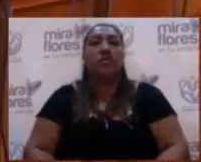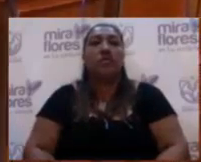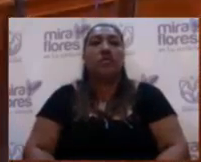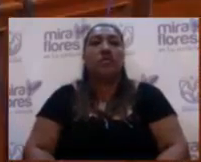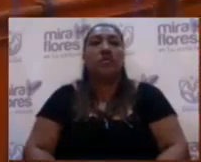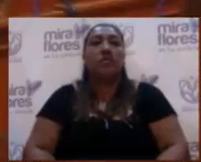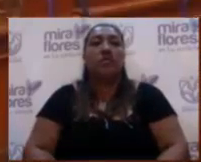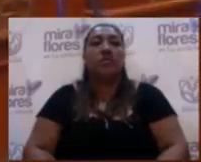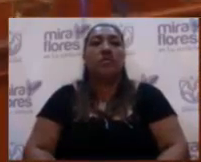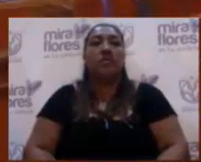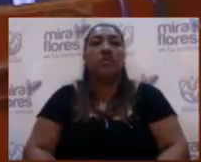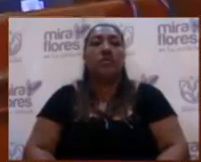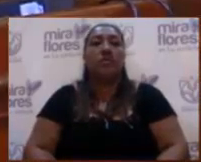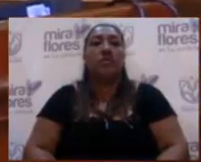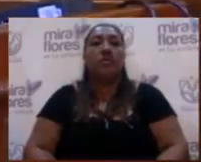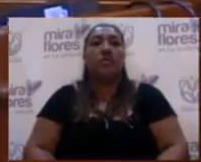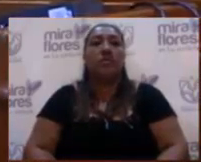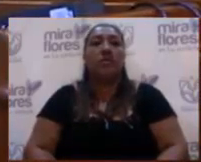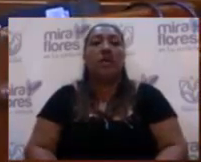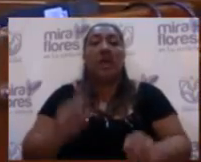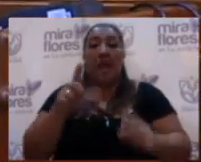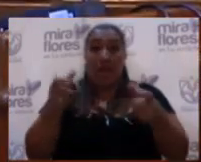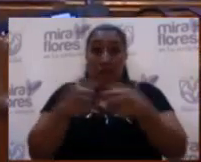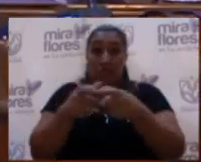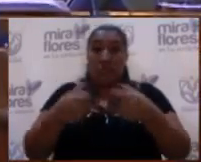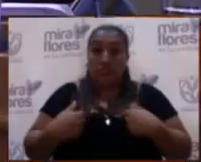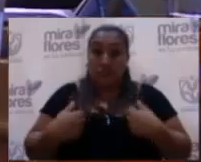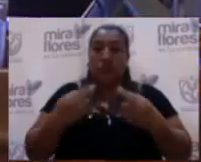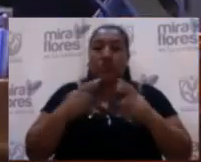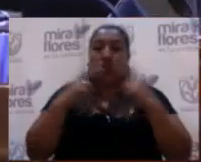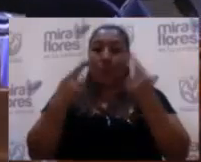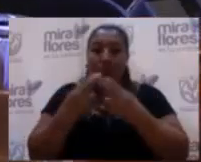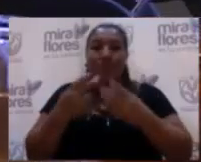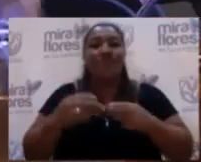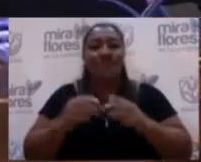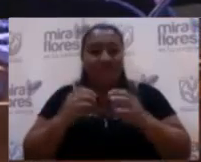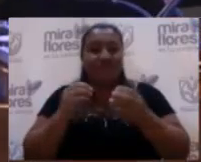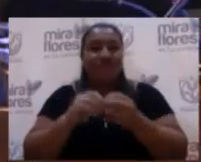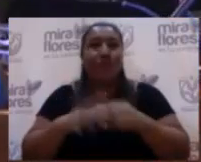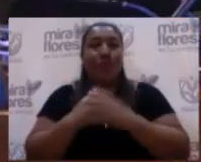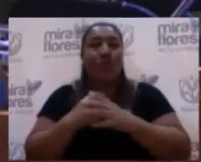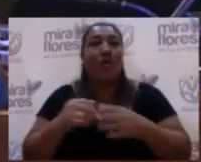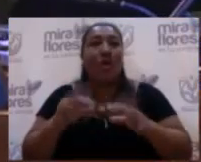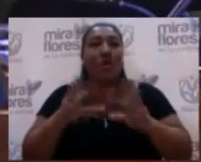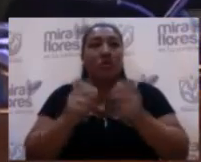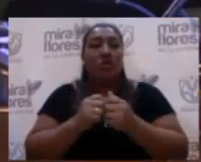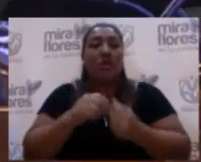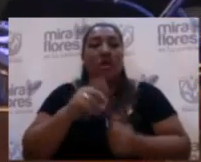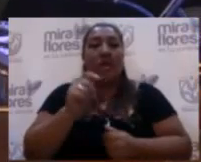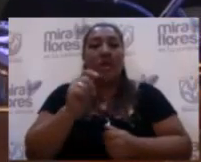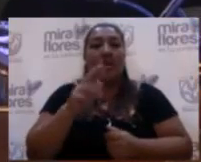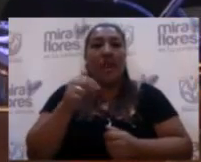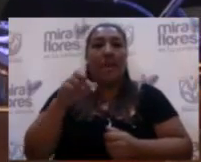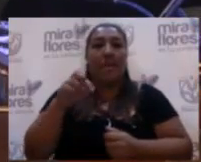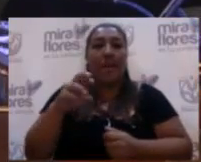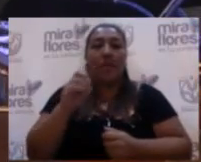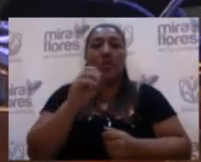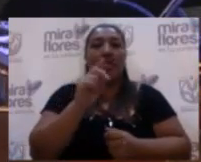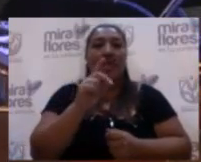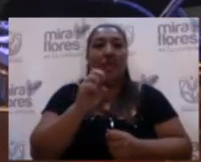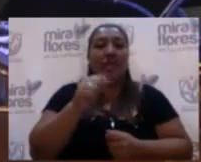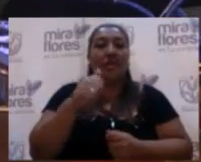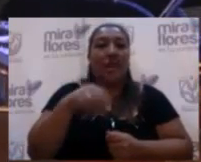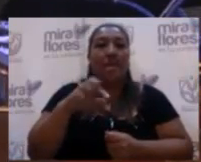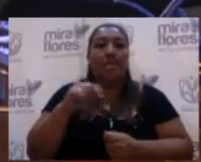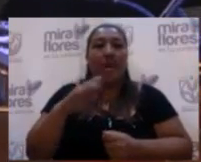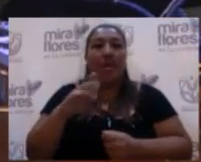La comisión por unanimidad aprobó la donación de los bienes a favor de la Asociación Traperos de San Pablo. Lo que queremos